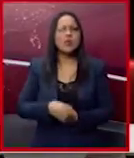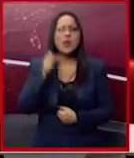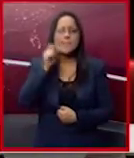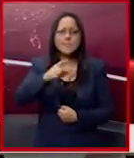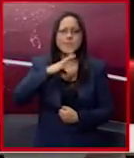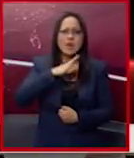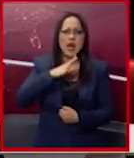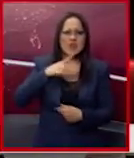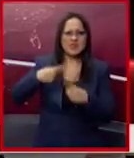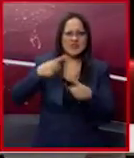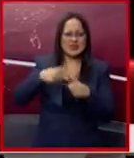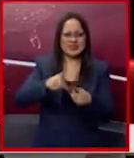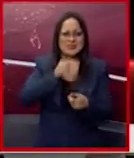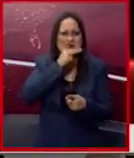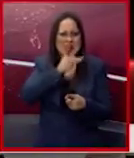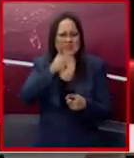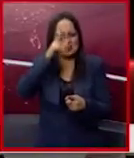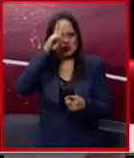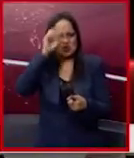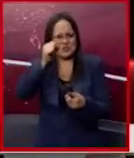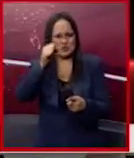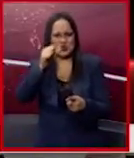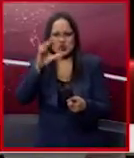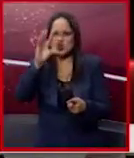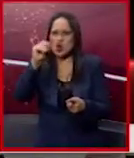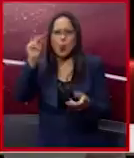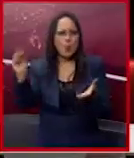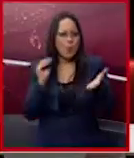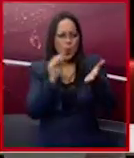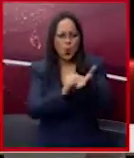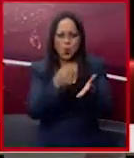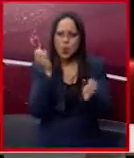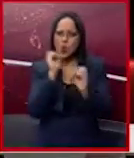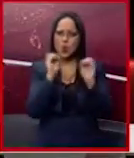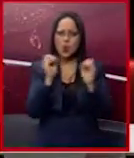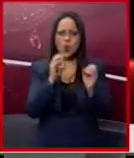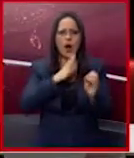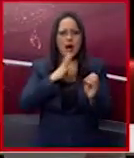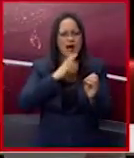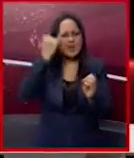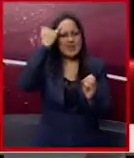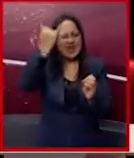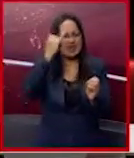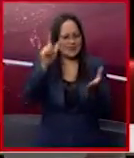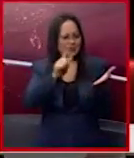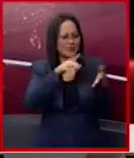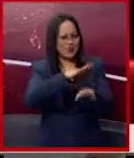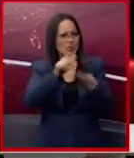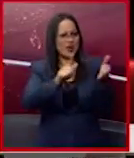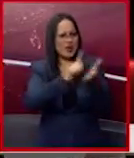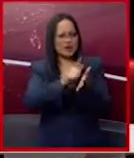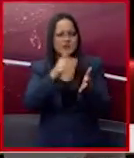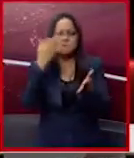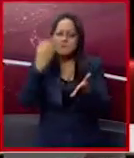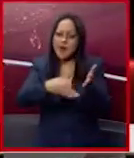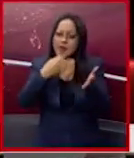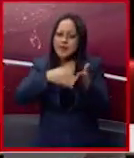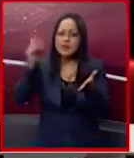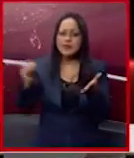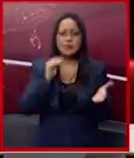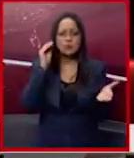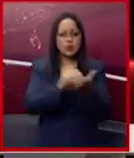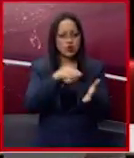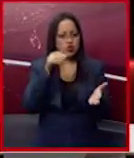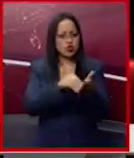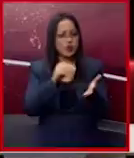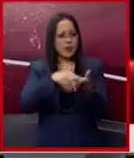incluso tecnicismos jurídicos que no fueron abordados, incluso técnica legislativa que faltó de abordar para que